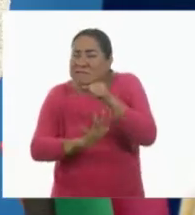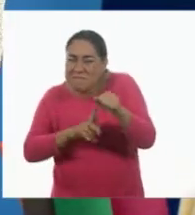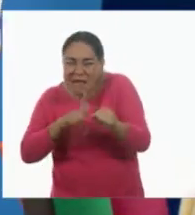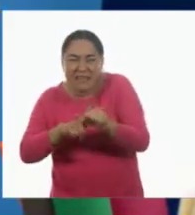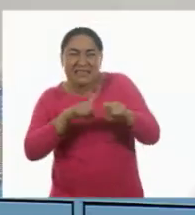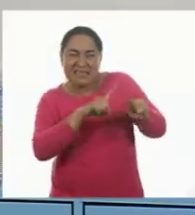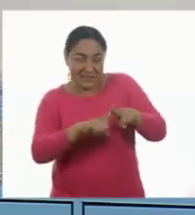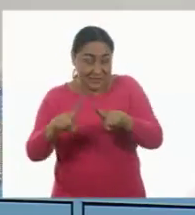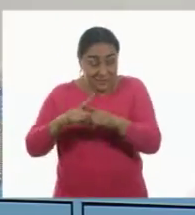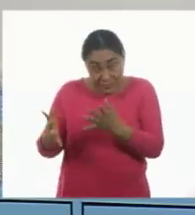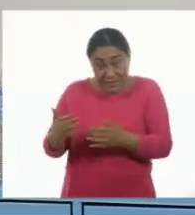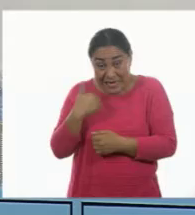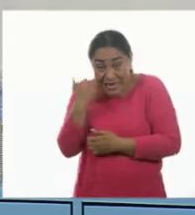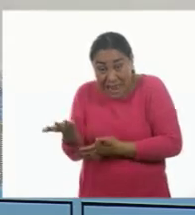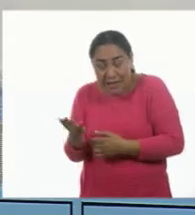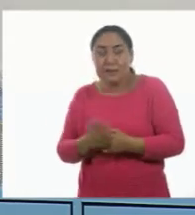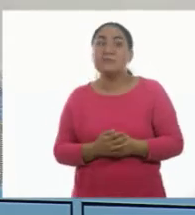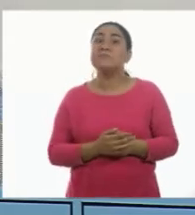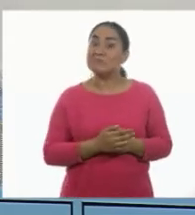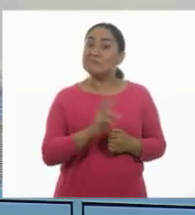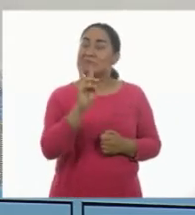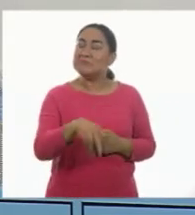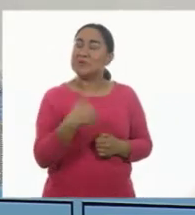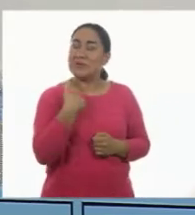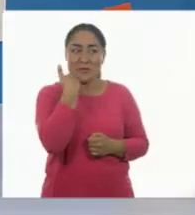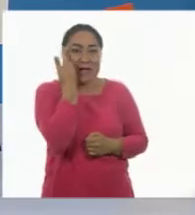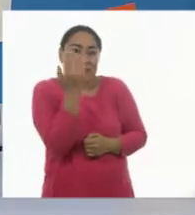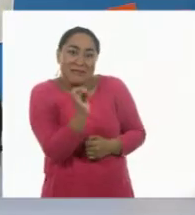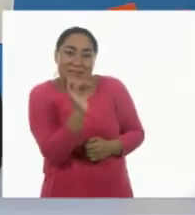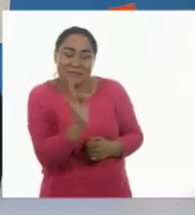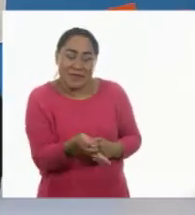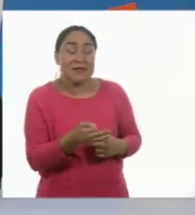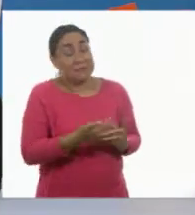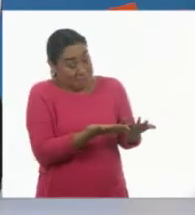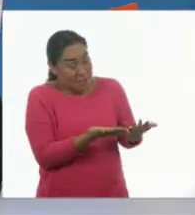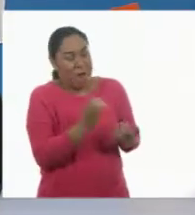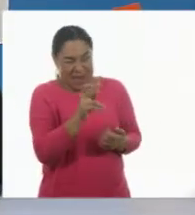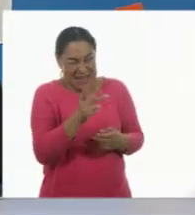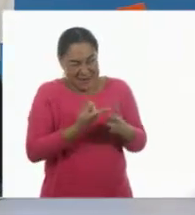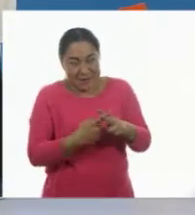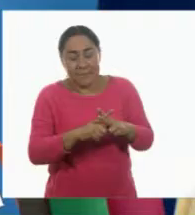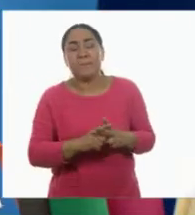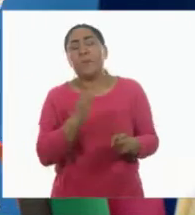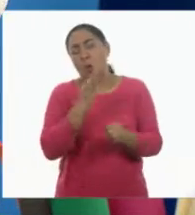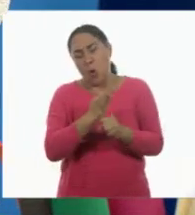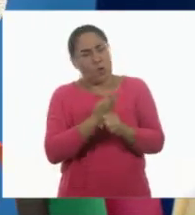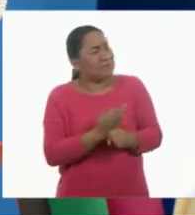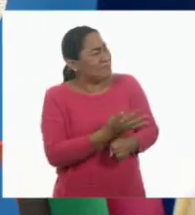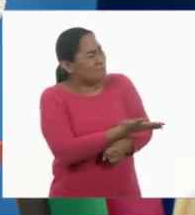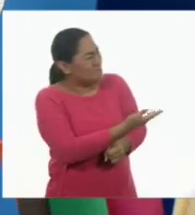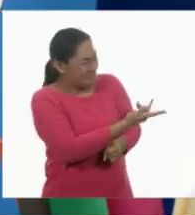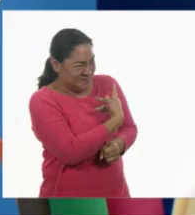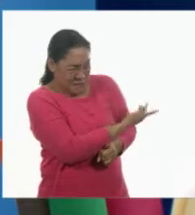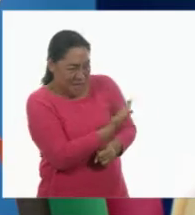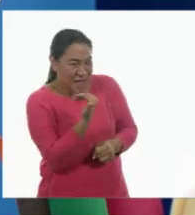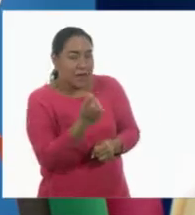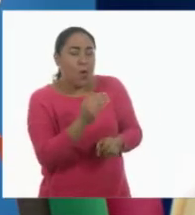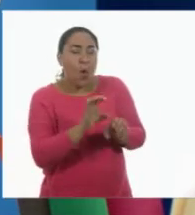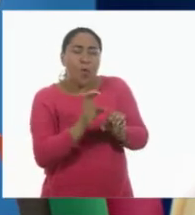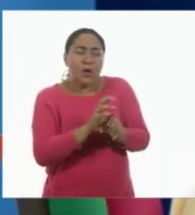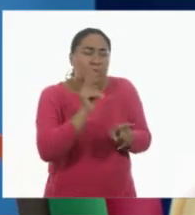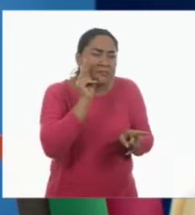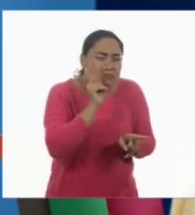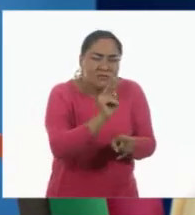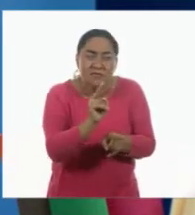gusta? Me encanta la idea. ¿Te encanta? Sí, sí, muy bien. A ver. Entonces, te invito a que exploremos pues con